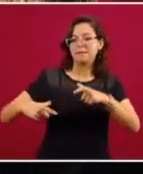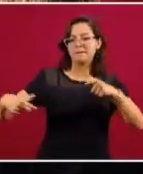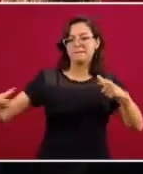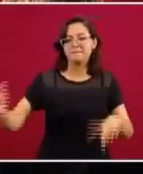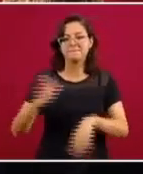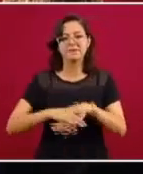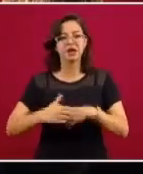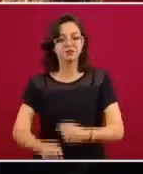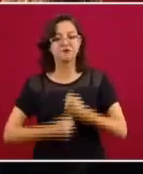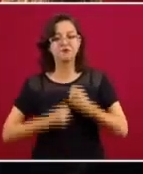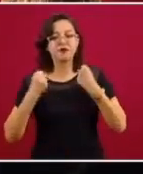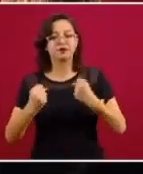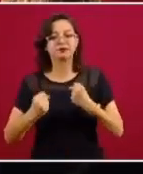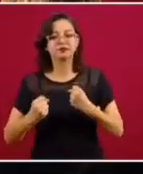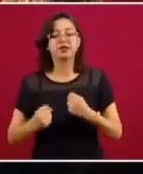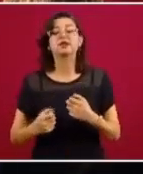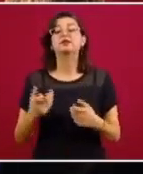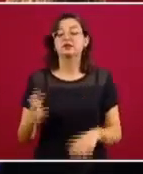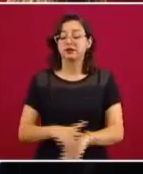Por eso se va